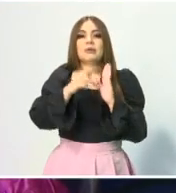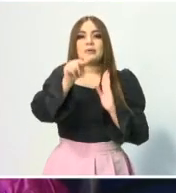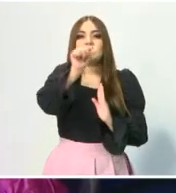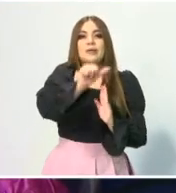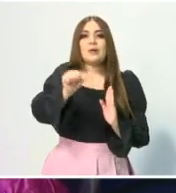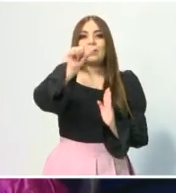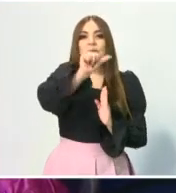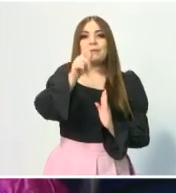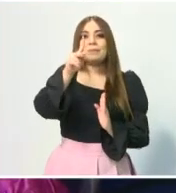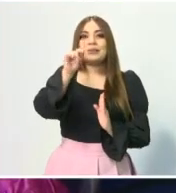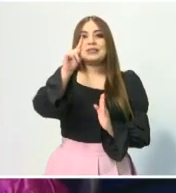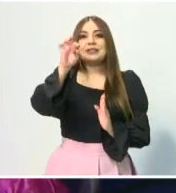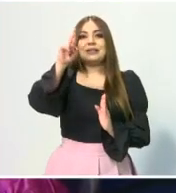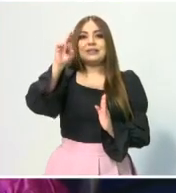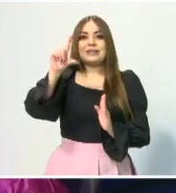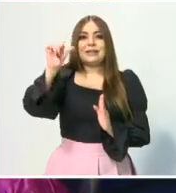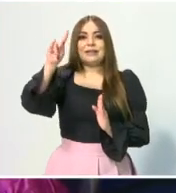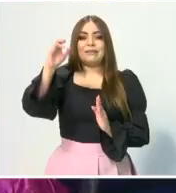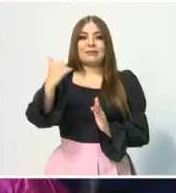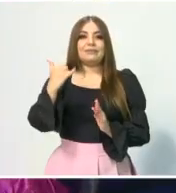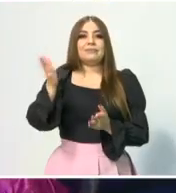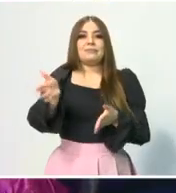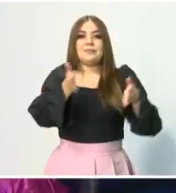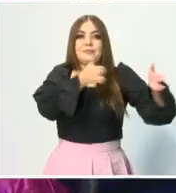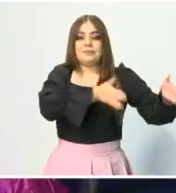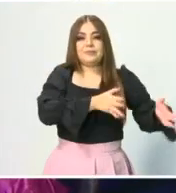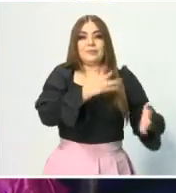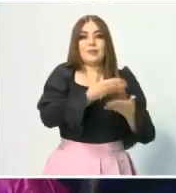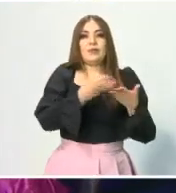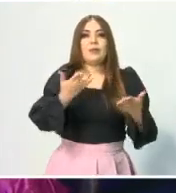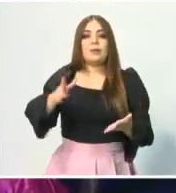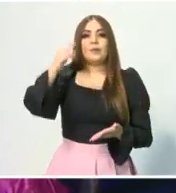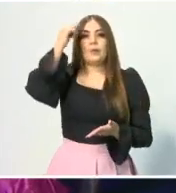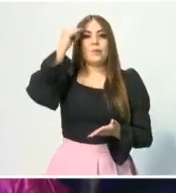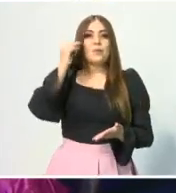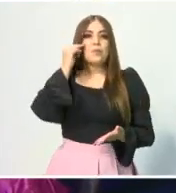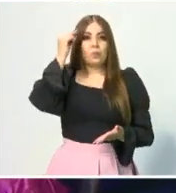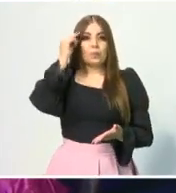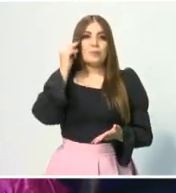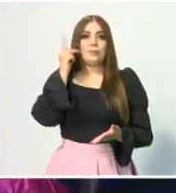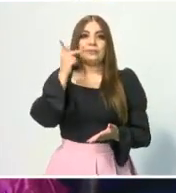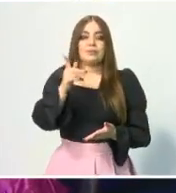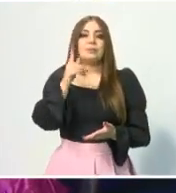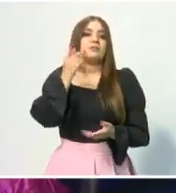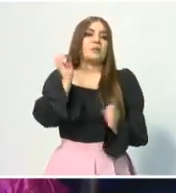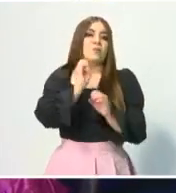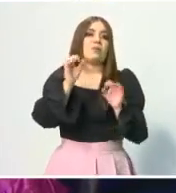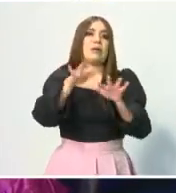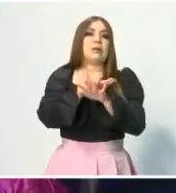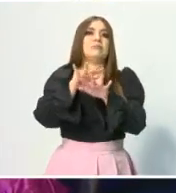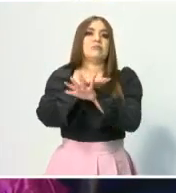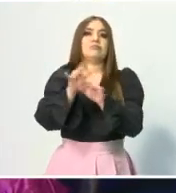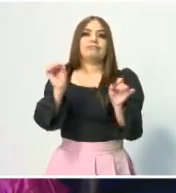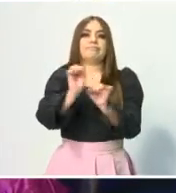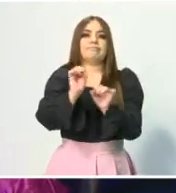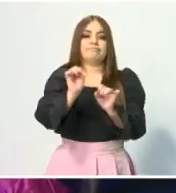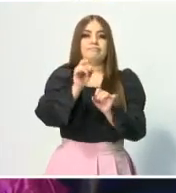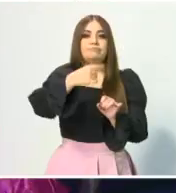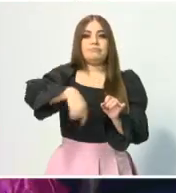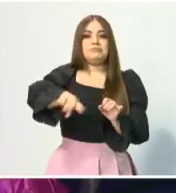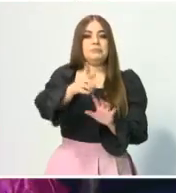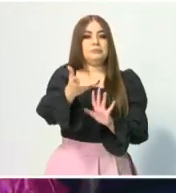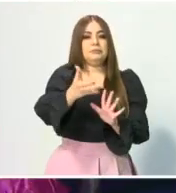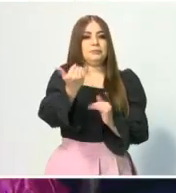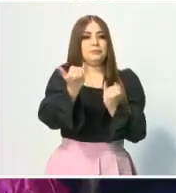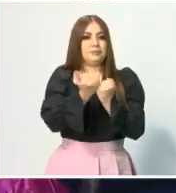@pasteleríaletilaguna. Ahora vamos a revisar el panorama en Parras de la Fuente. Tampoco ha cambiado mucho, se mantiene muy similar a lo que